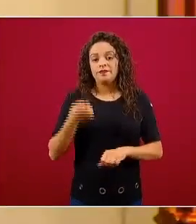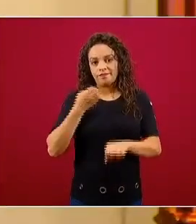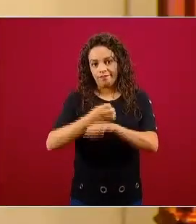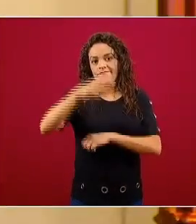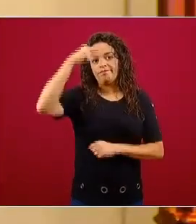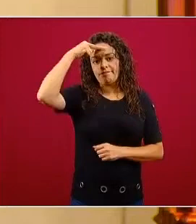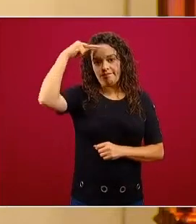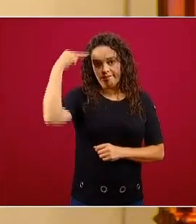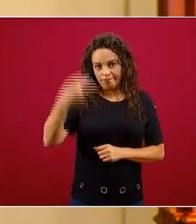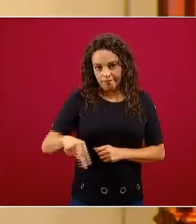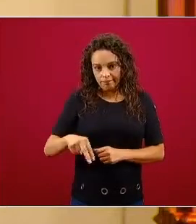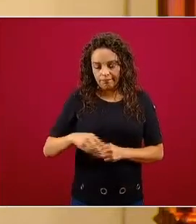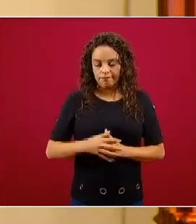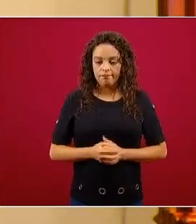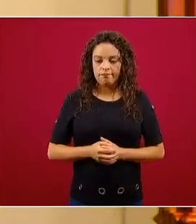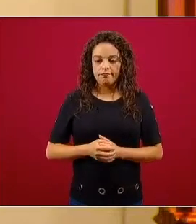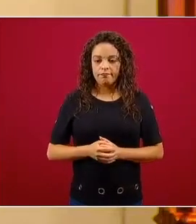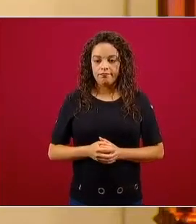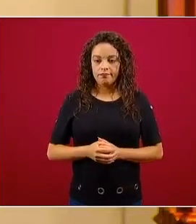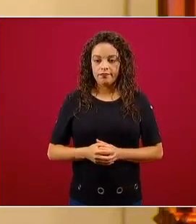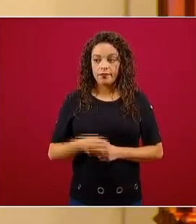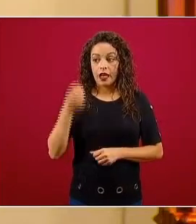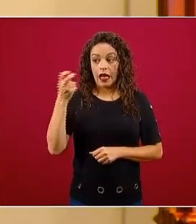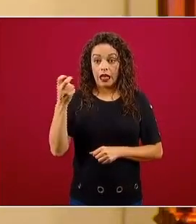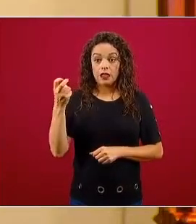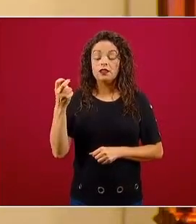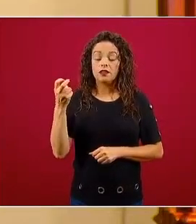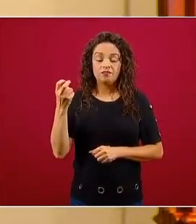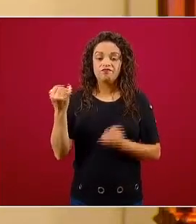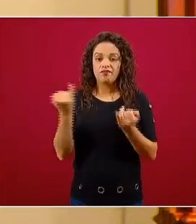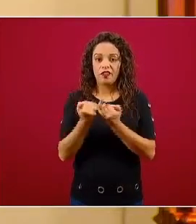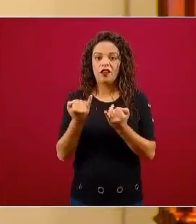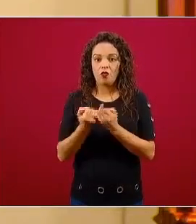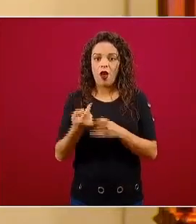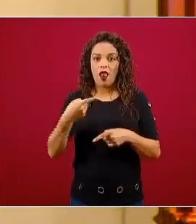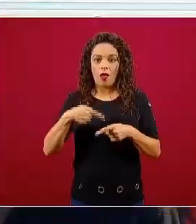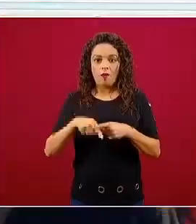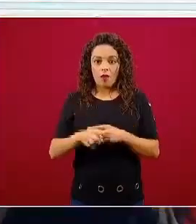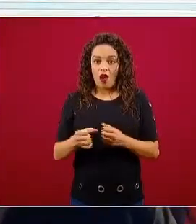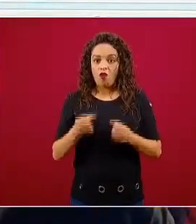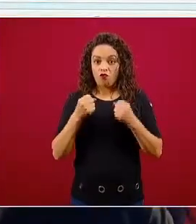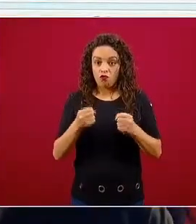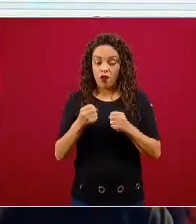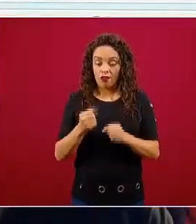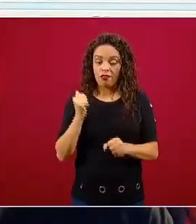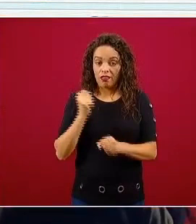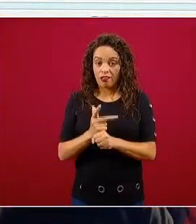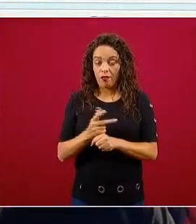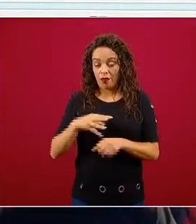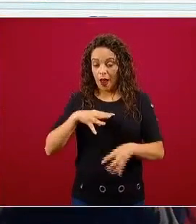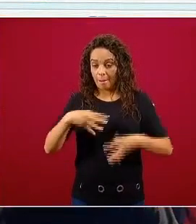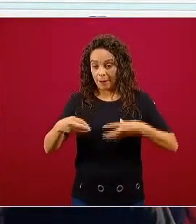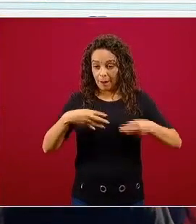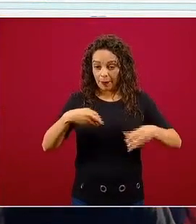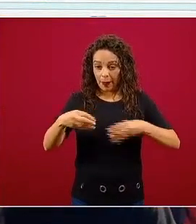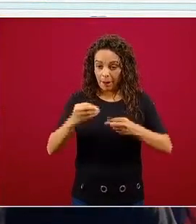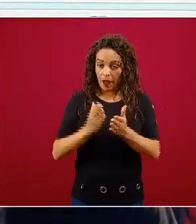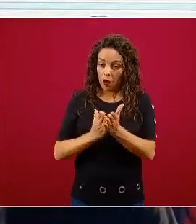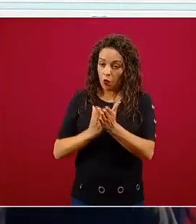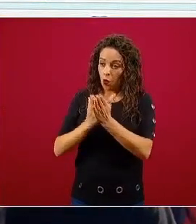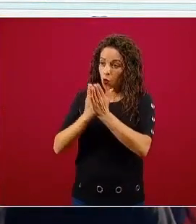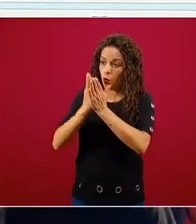de México también con transmisión temprana, inicia una curva ascendente que prácticamente llega hasta la semana